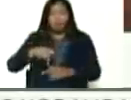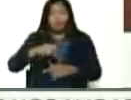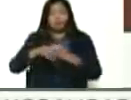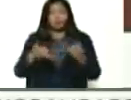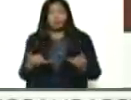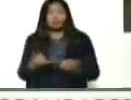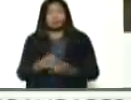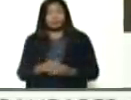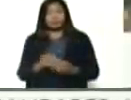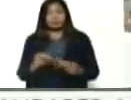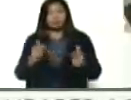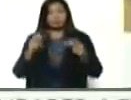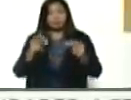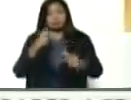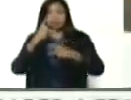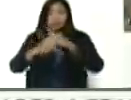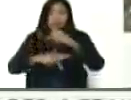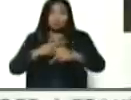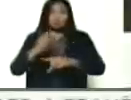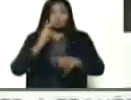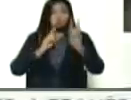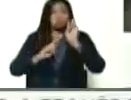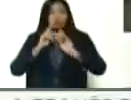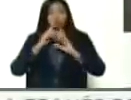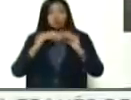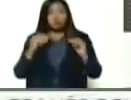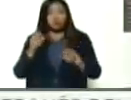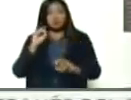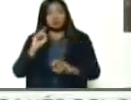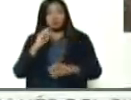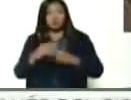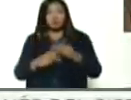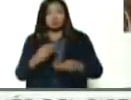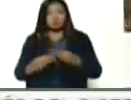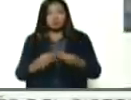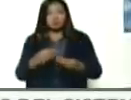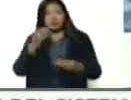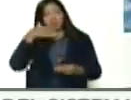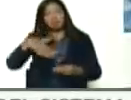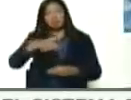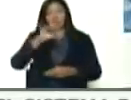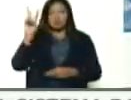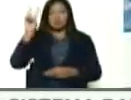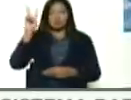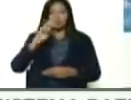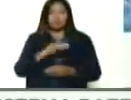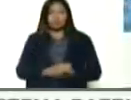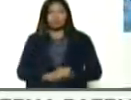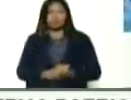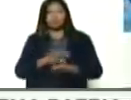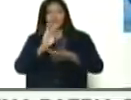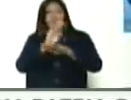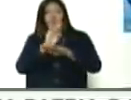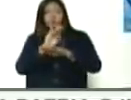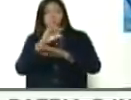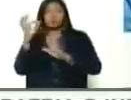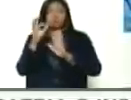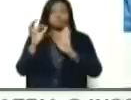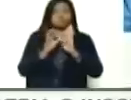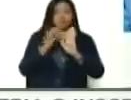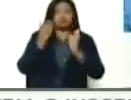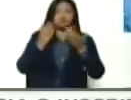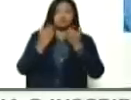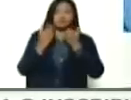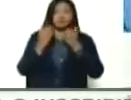acelerar el proceso de inmunización tan necesario para la población venezolana y para prevenir el contagio del